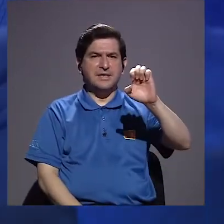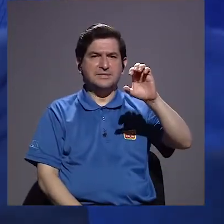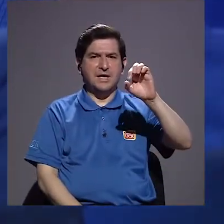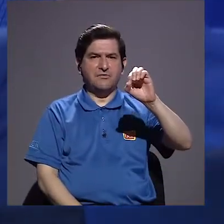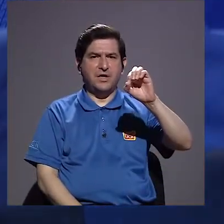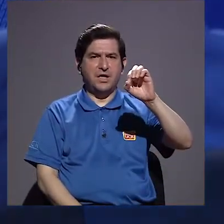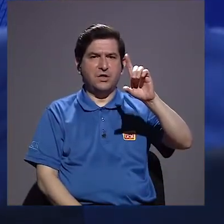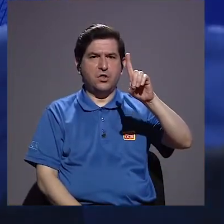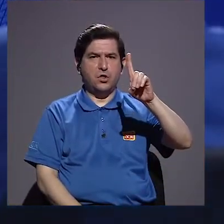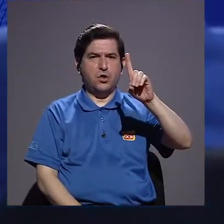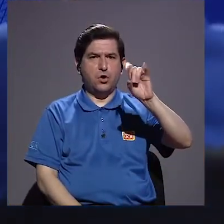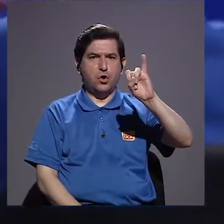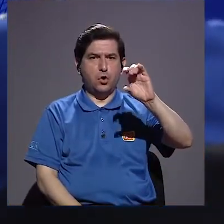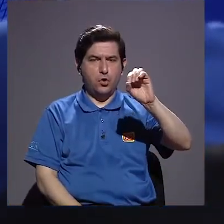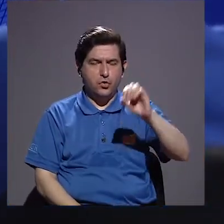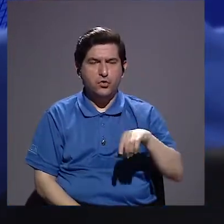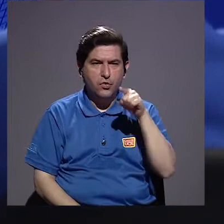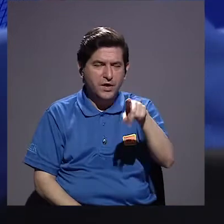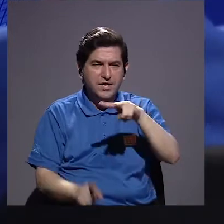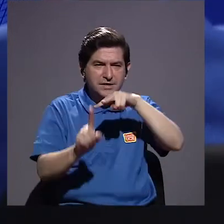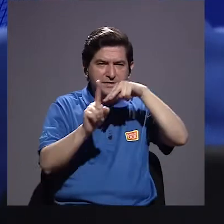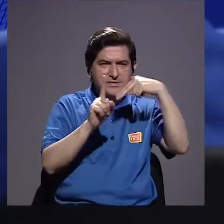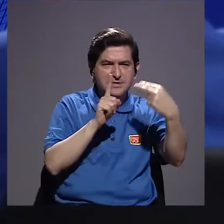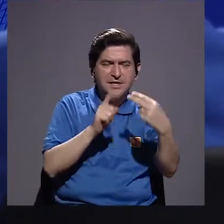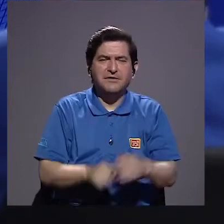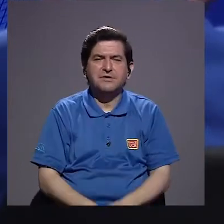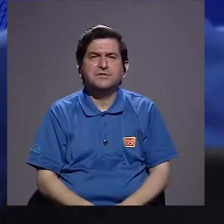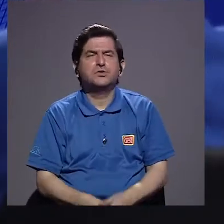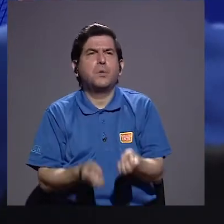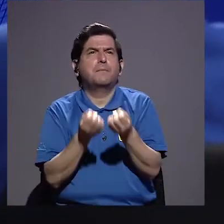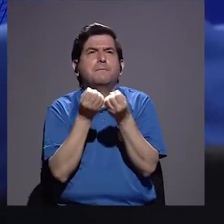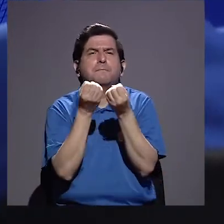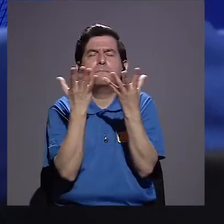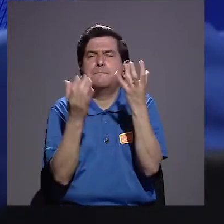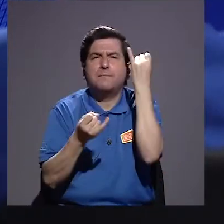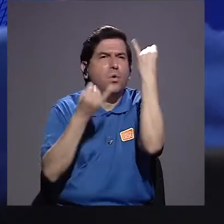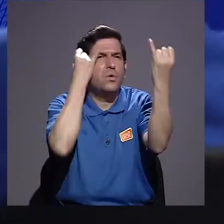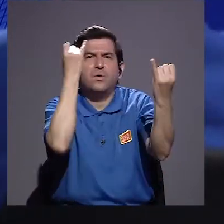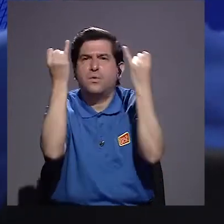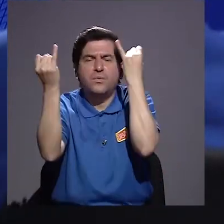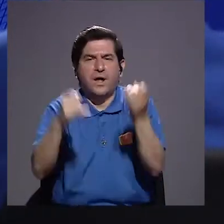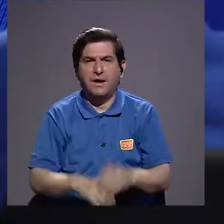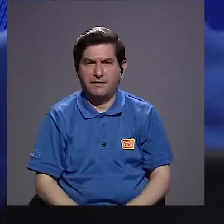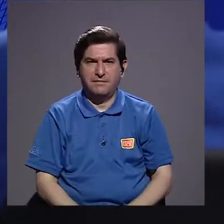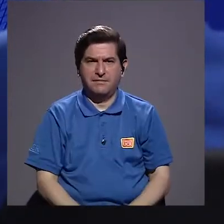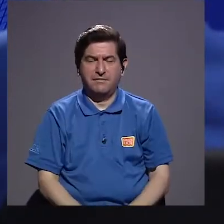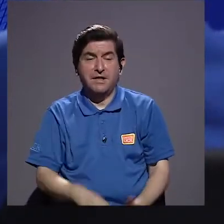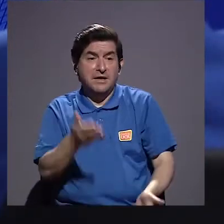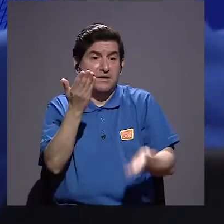todas esas corrientes, de toda esa visión pluralista e inclusive muchísimo más